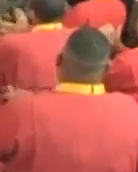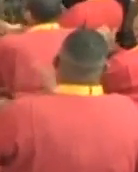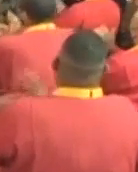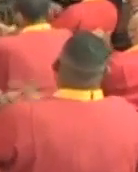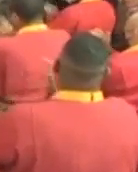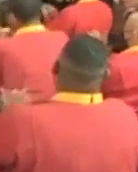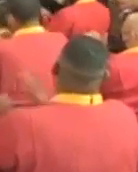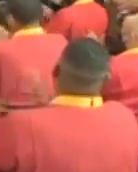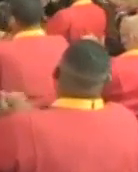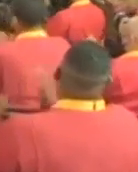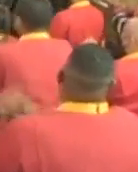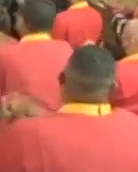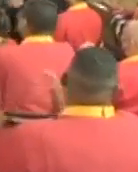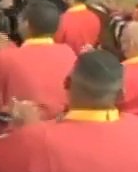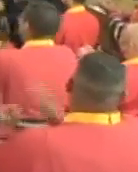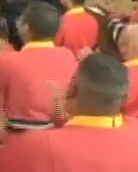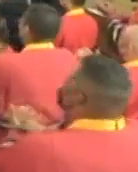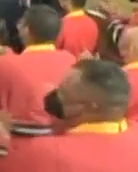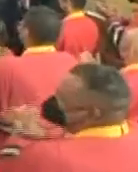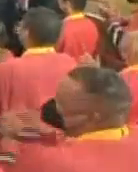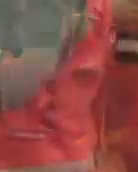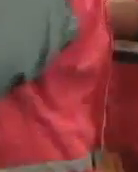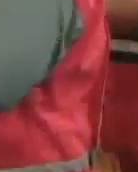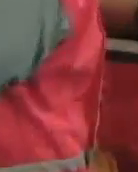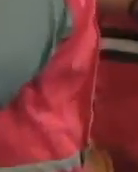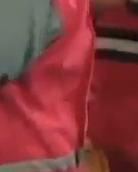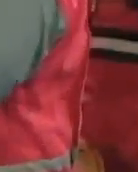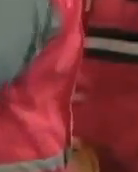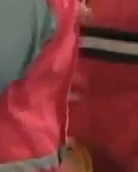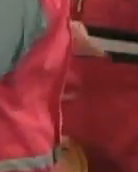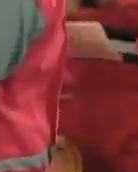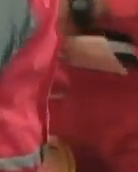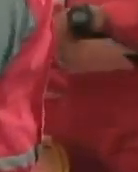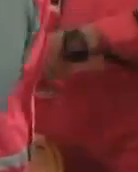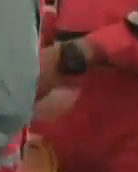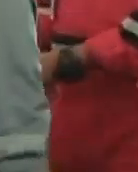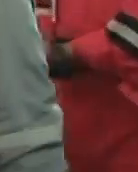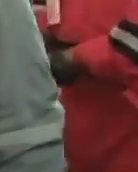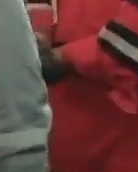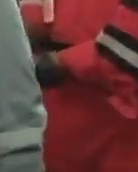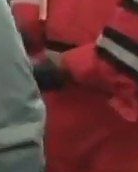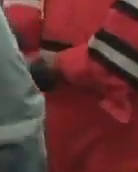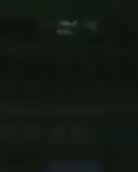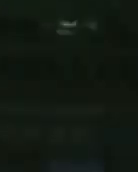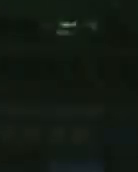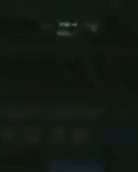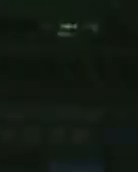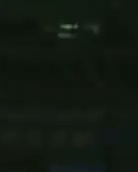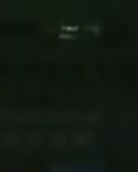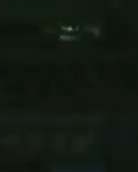discurso. Me siento orgulloso de esta clase trabajadora. Con estas imágenes nosotros despedimos esta transmisión.